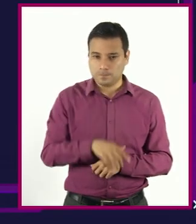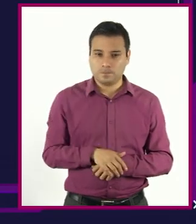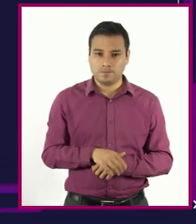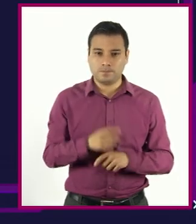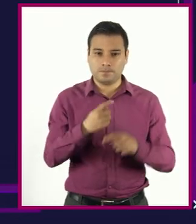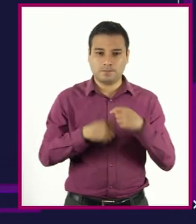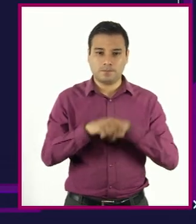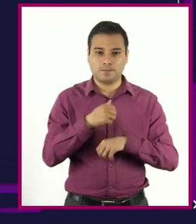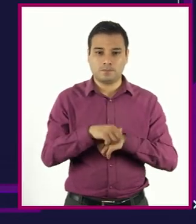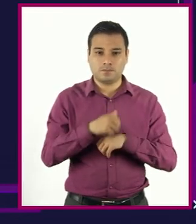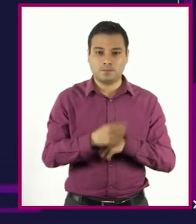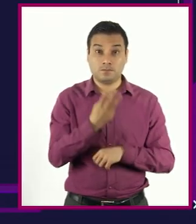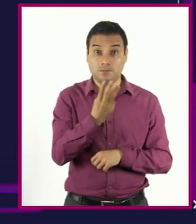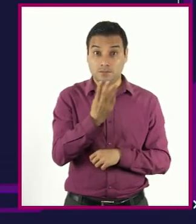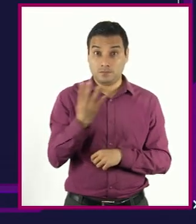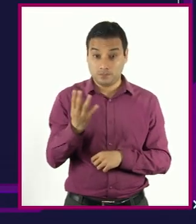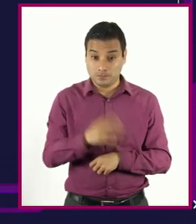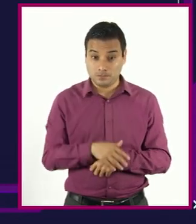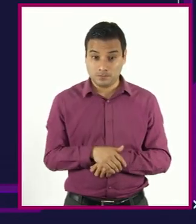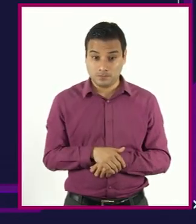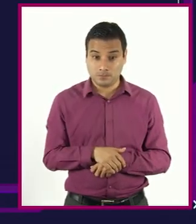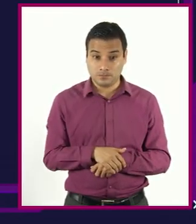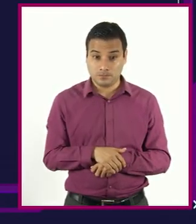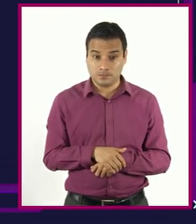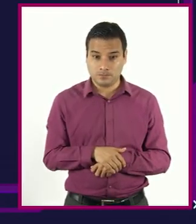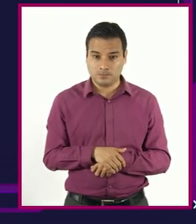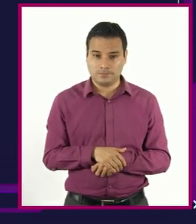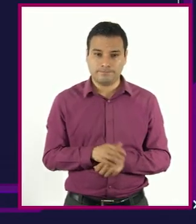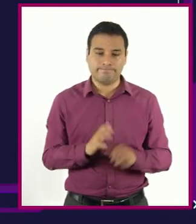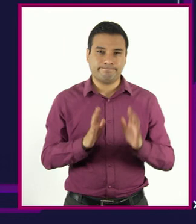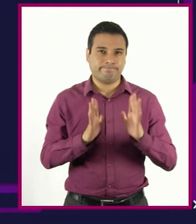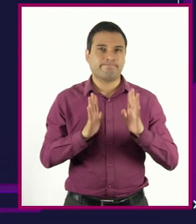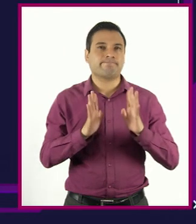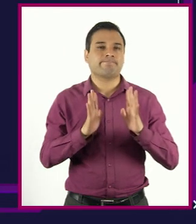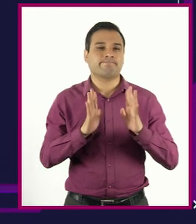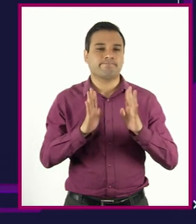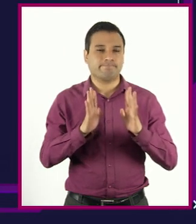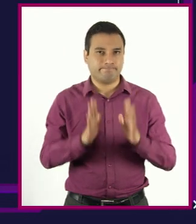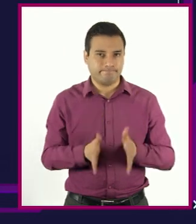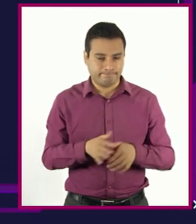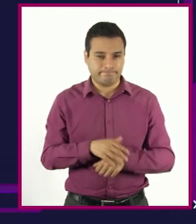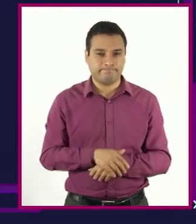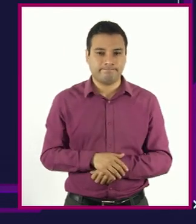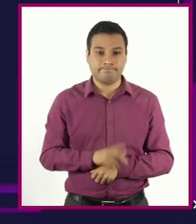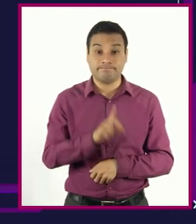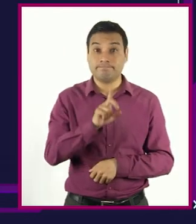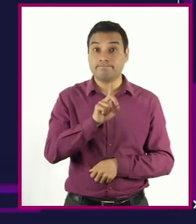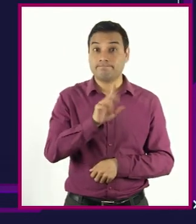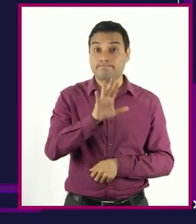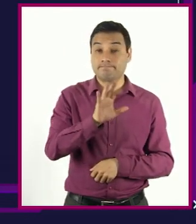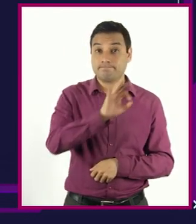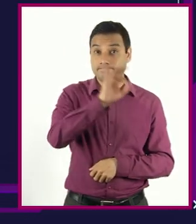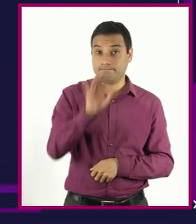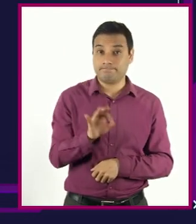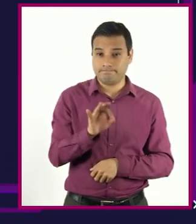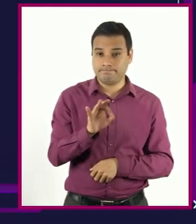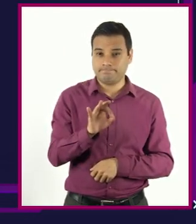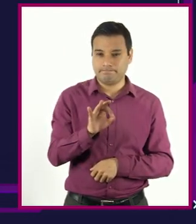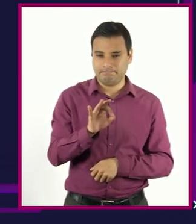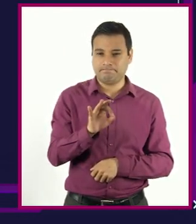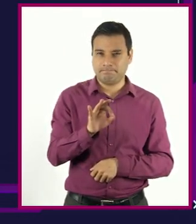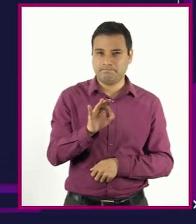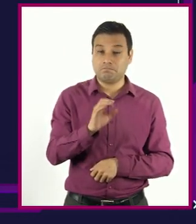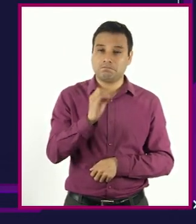4, se puede observar que obtener el 35% y sumar 30% más